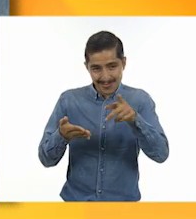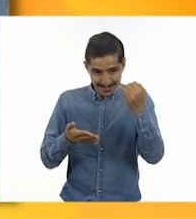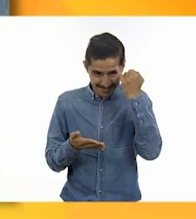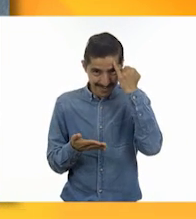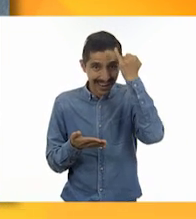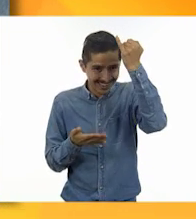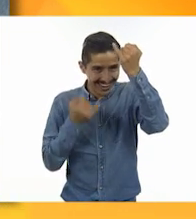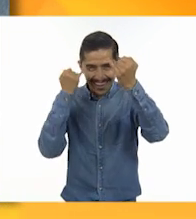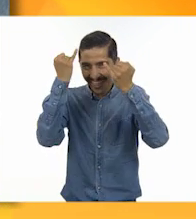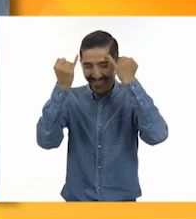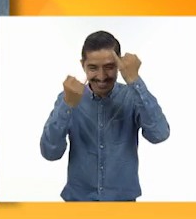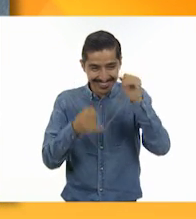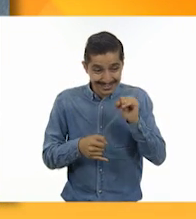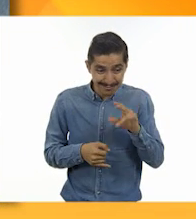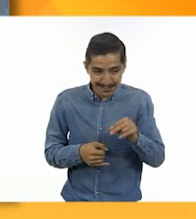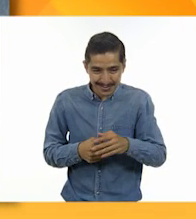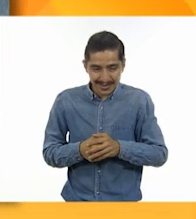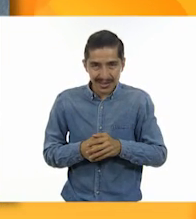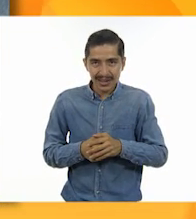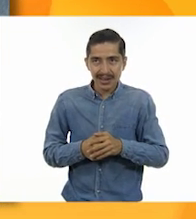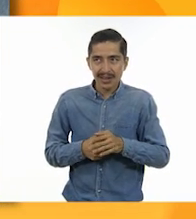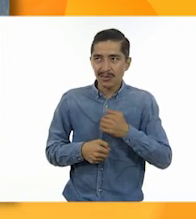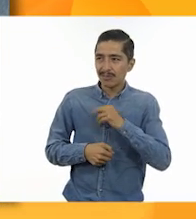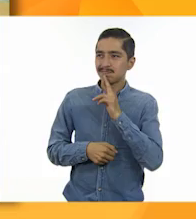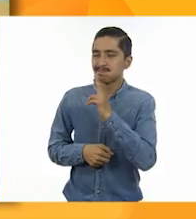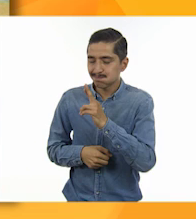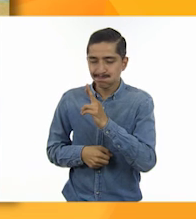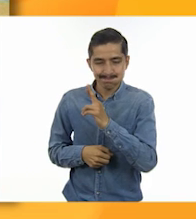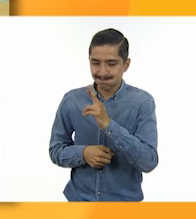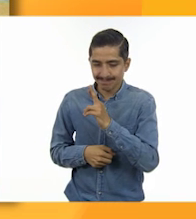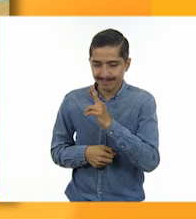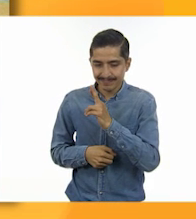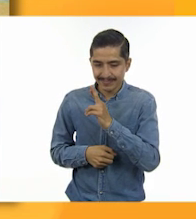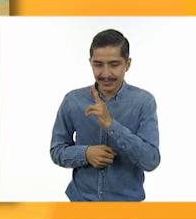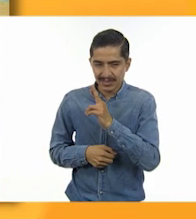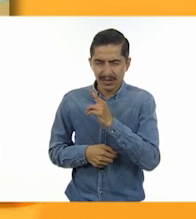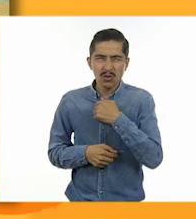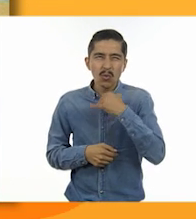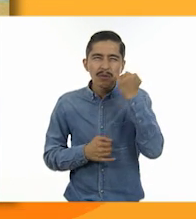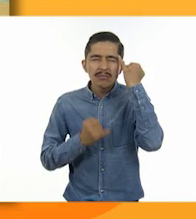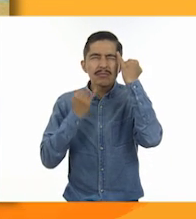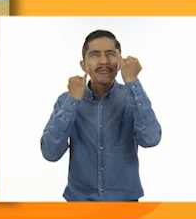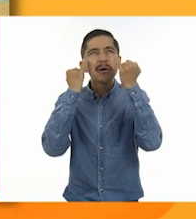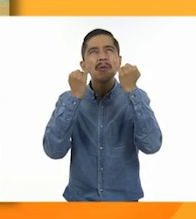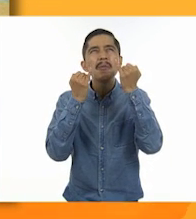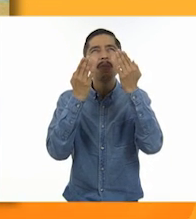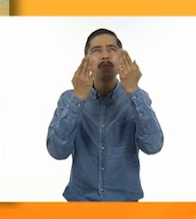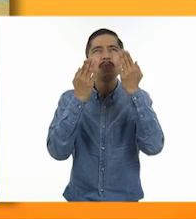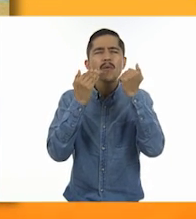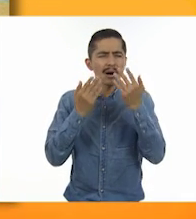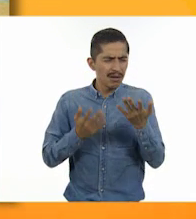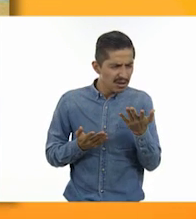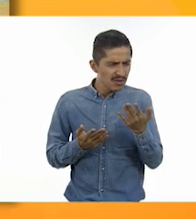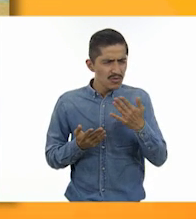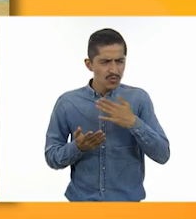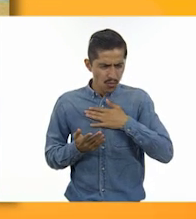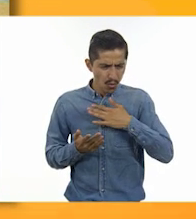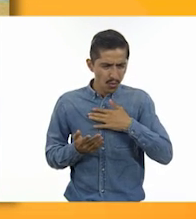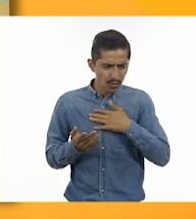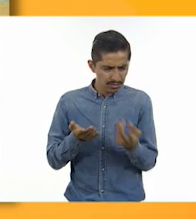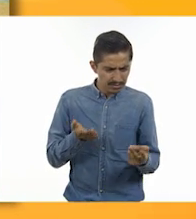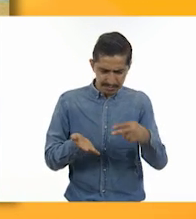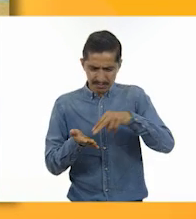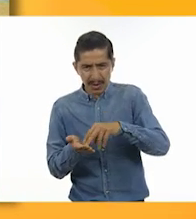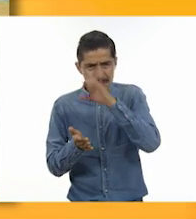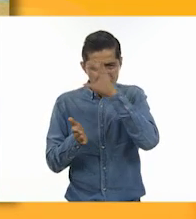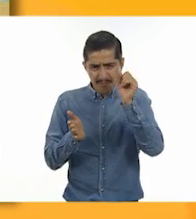preguntó, pero no le respondí. No podía imaginar un sitio donde yo no estuviera.